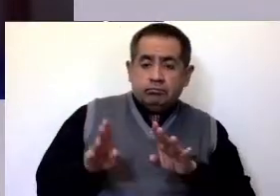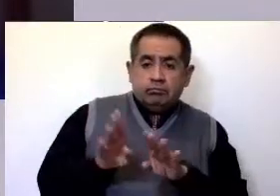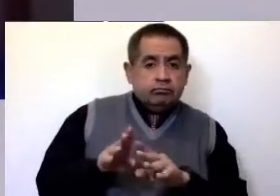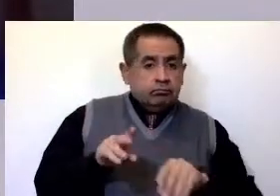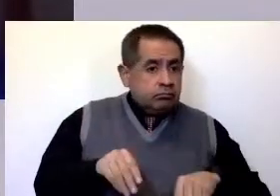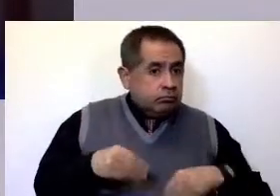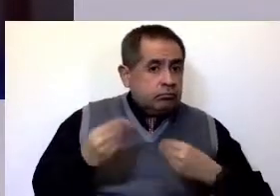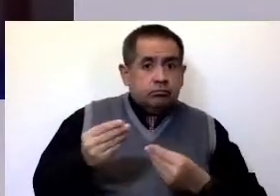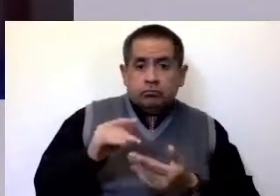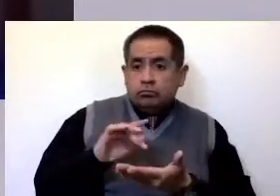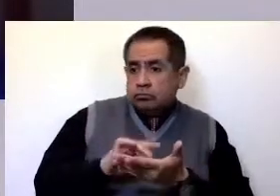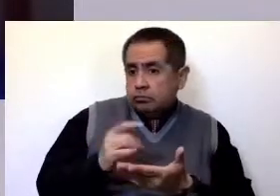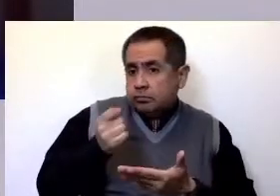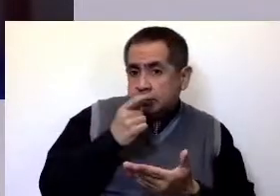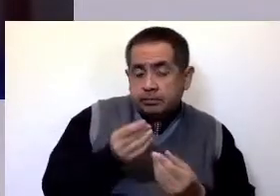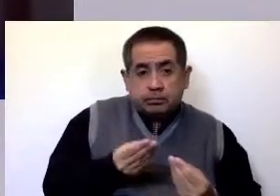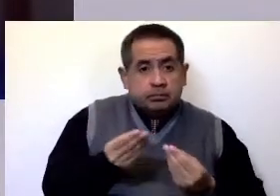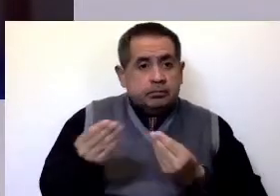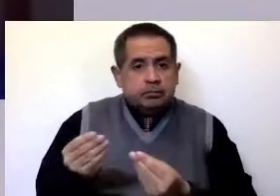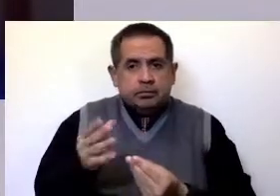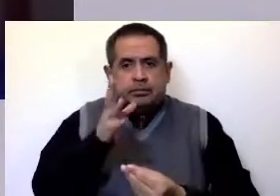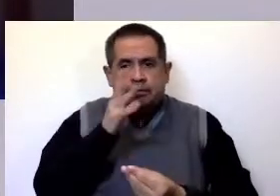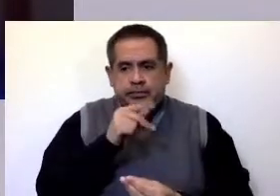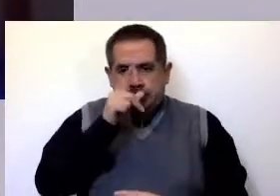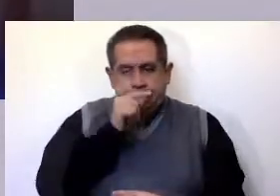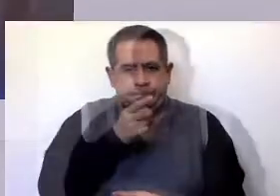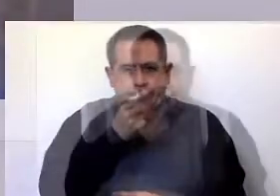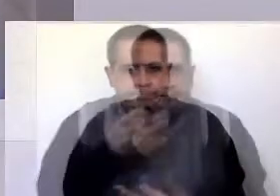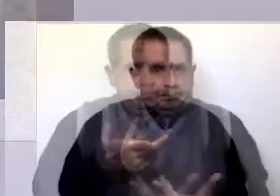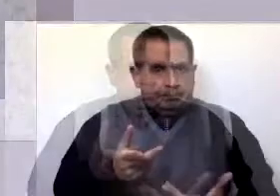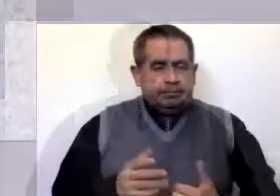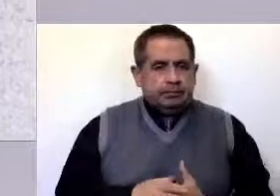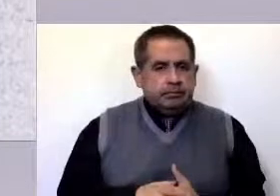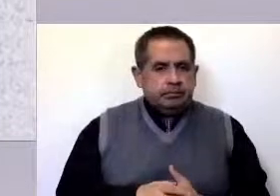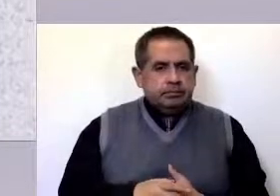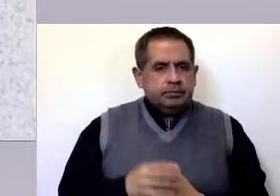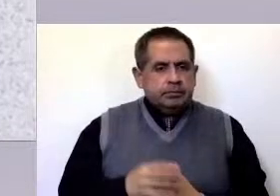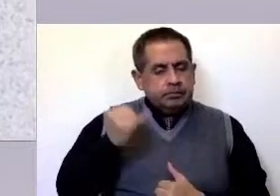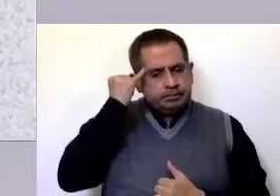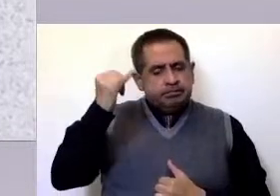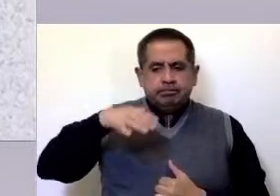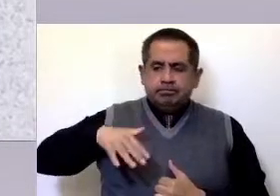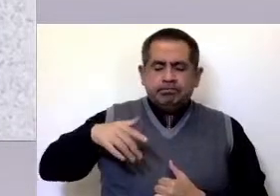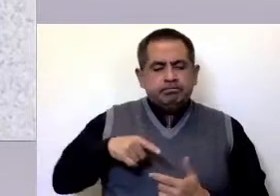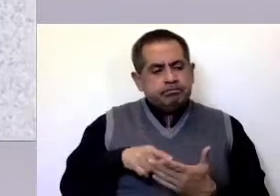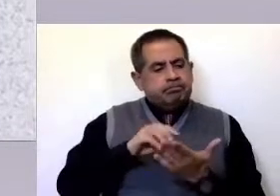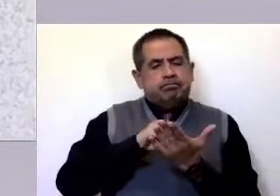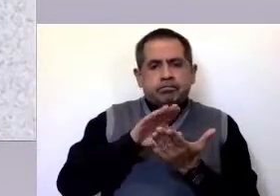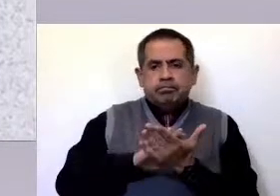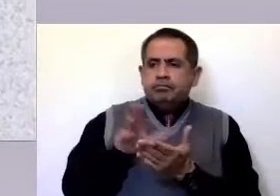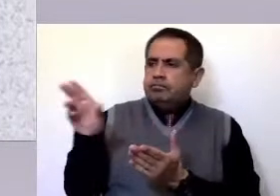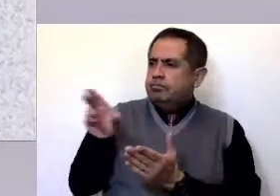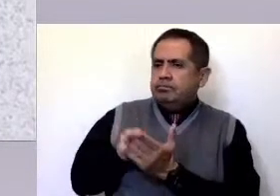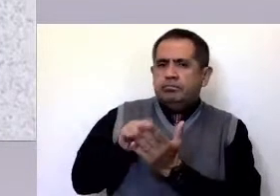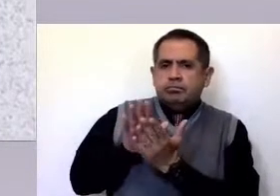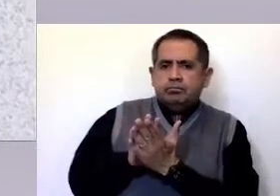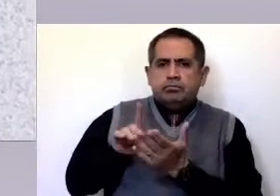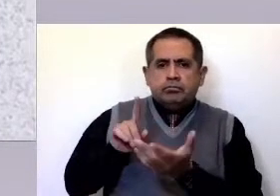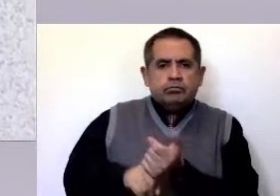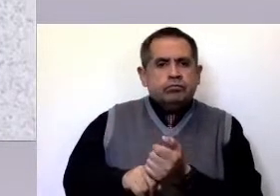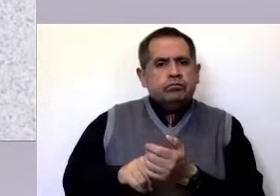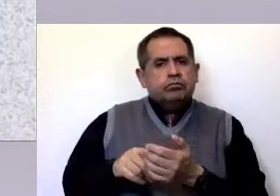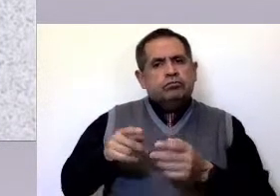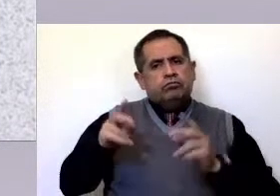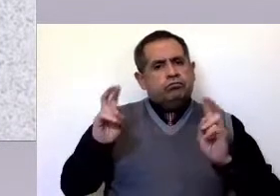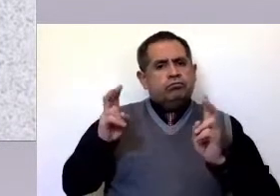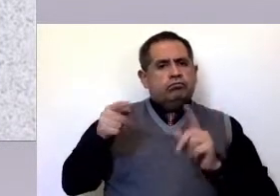aplicación del medicamento en cuestión el criterio anterior que dio recogido en la tesis de jurisprudencia que al rubro señala